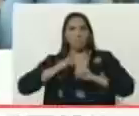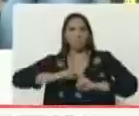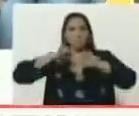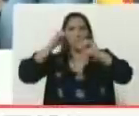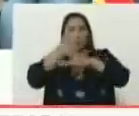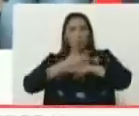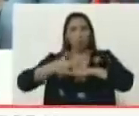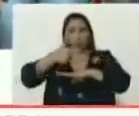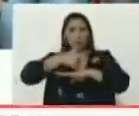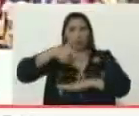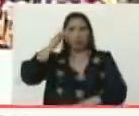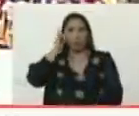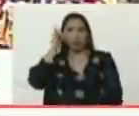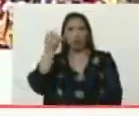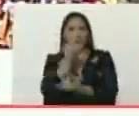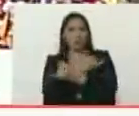Heredia!